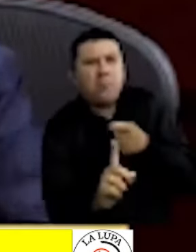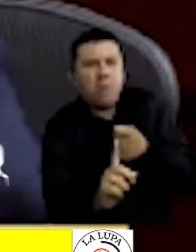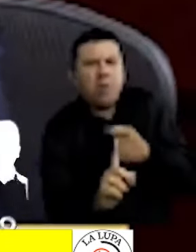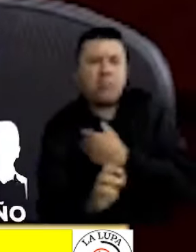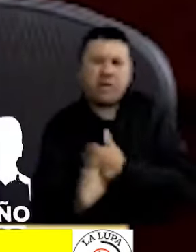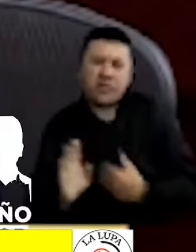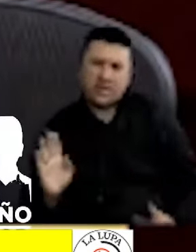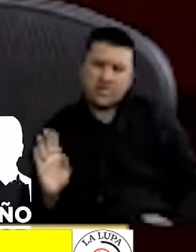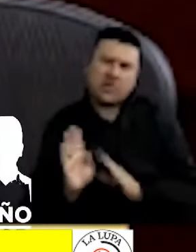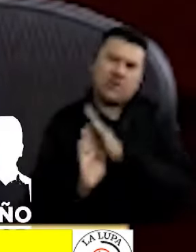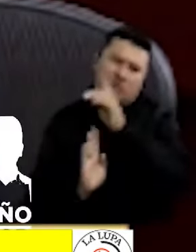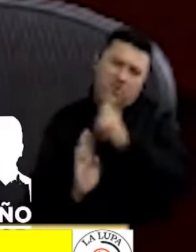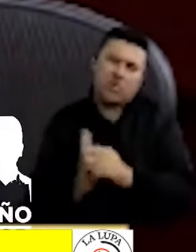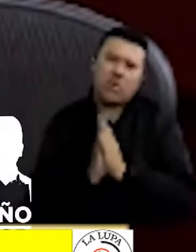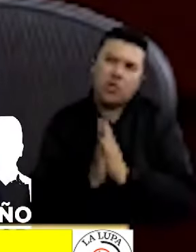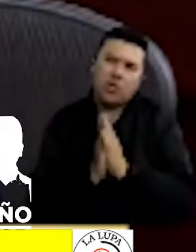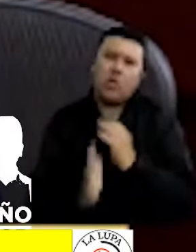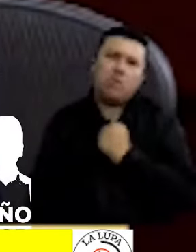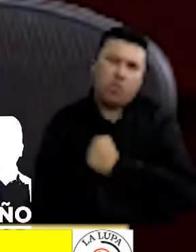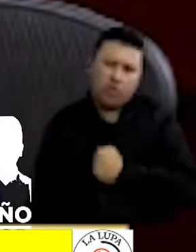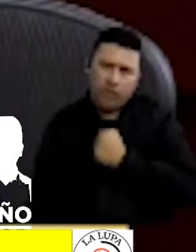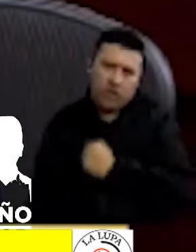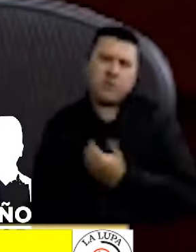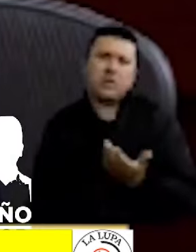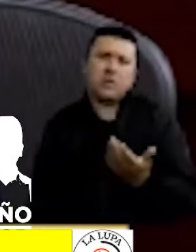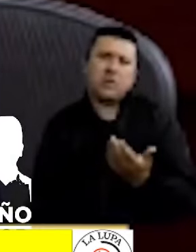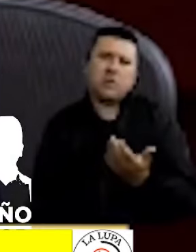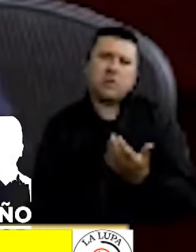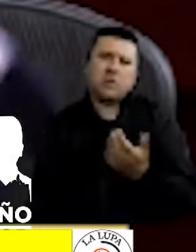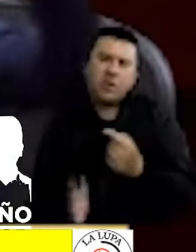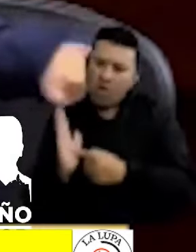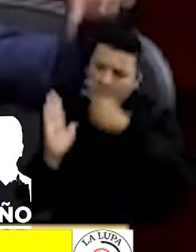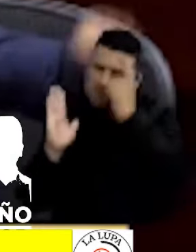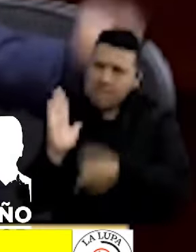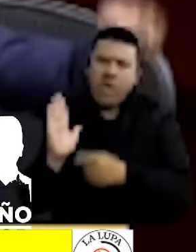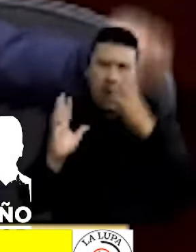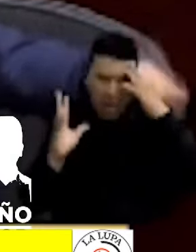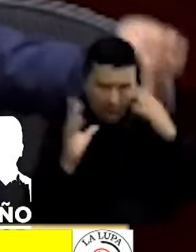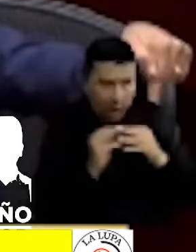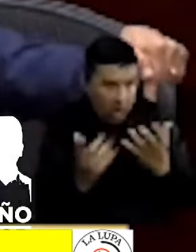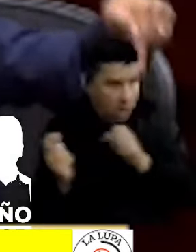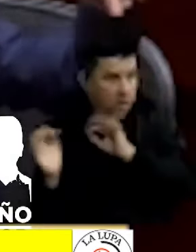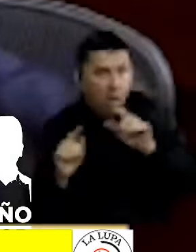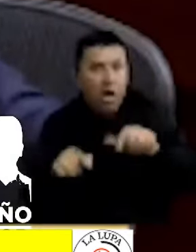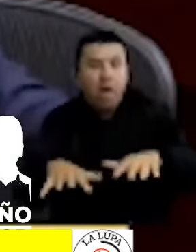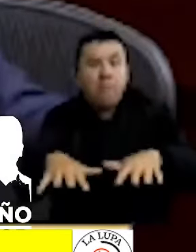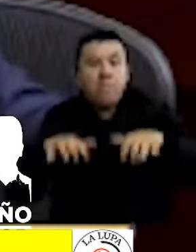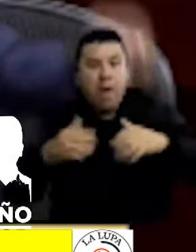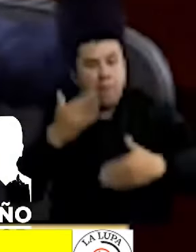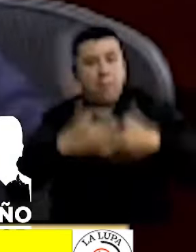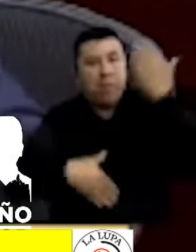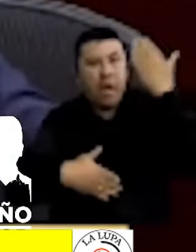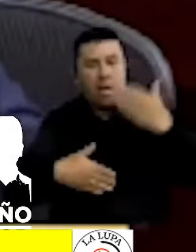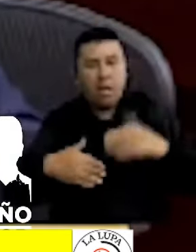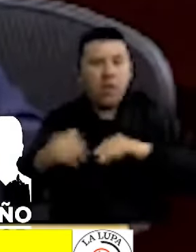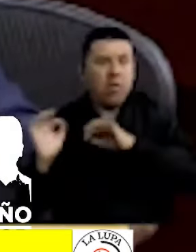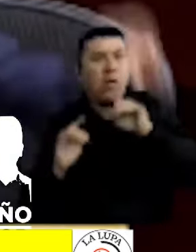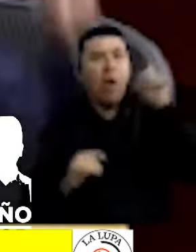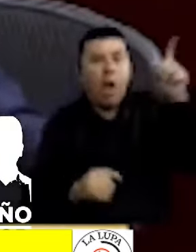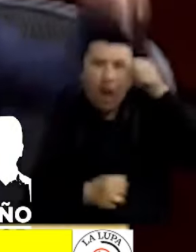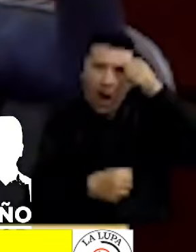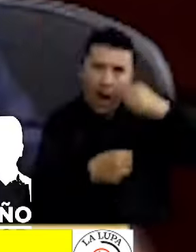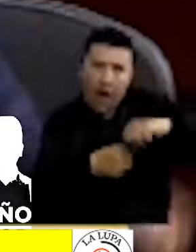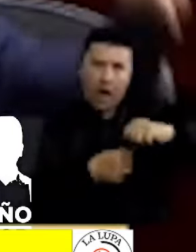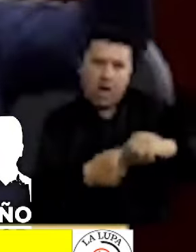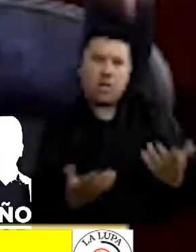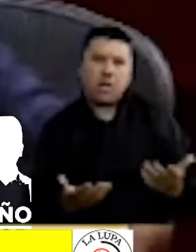presidente. Presidente, por favor, cumplamos ese mandato que esta plenaria dio al autorizar ir